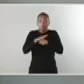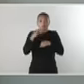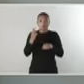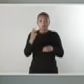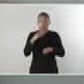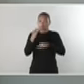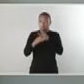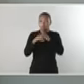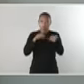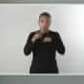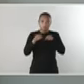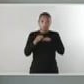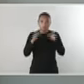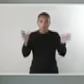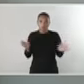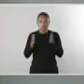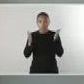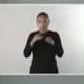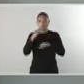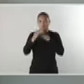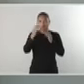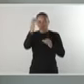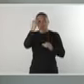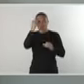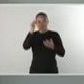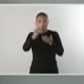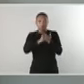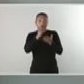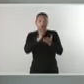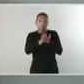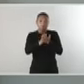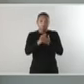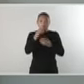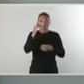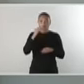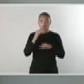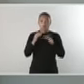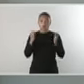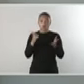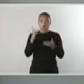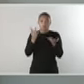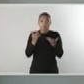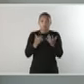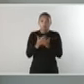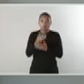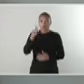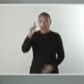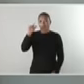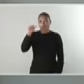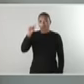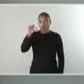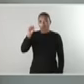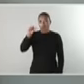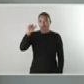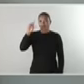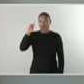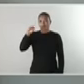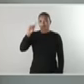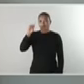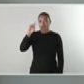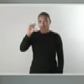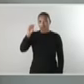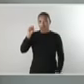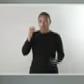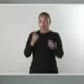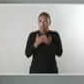de promoción para que en Tamaulipas se instalen plantas armadoras que nos conviertan en el nuevo destino Industrial